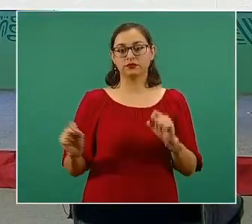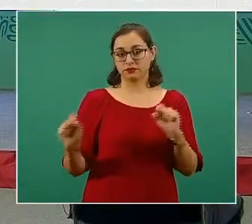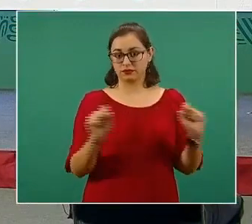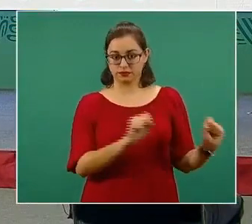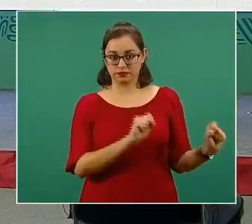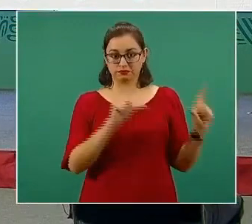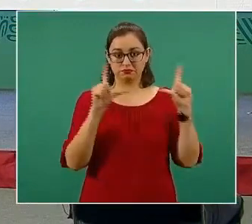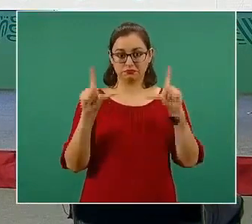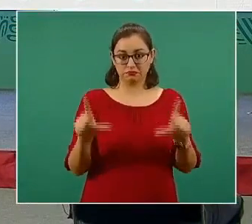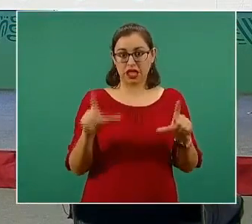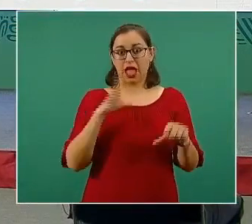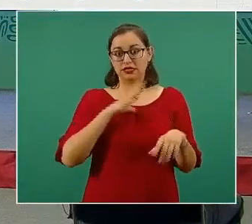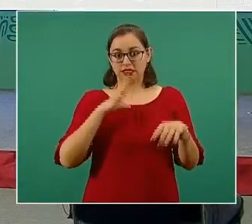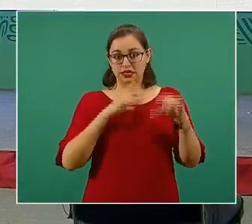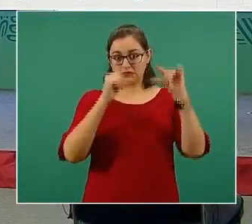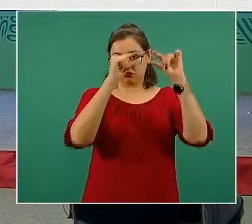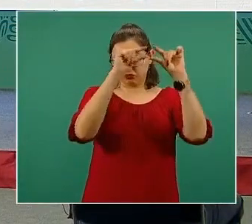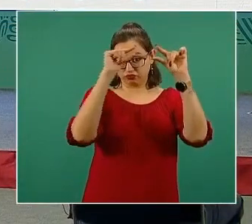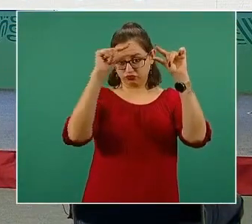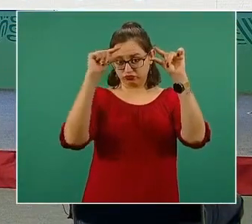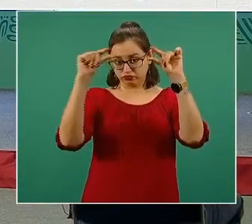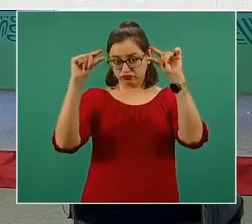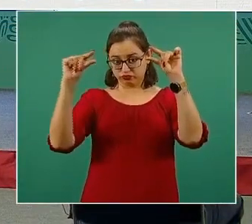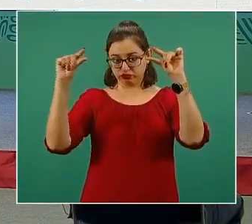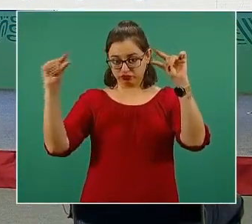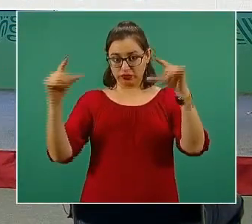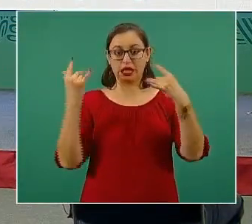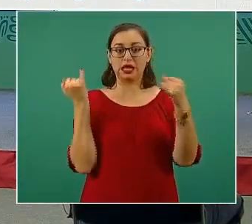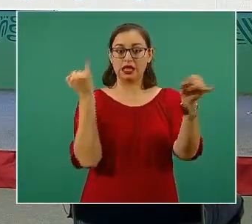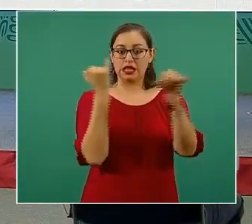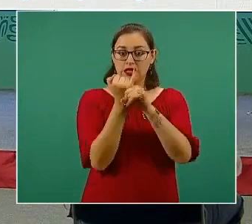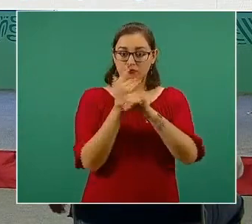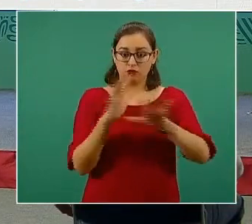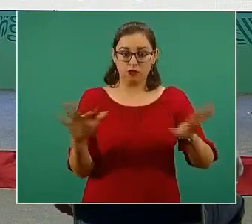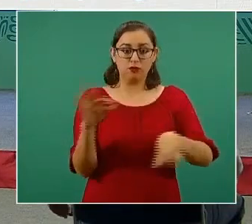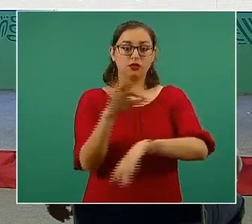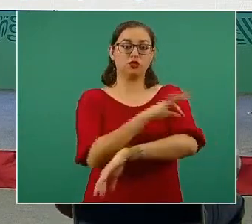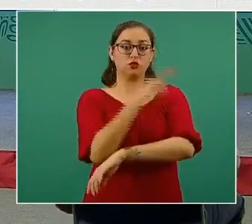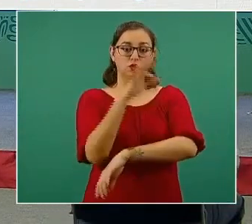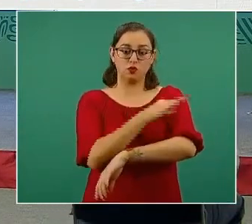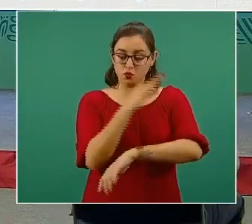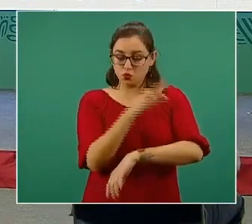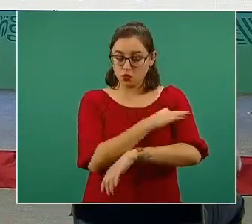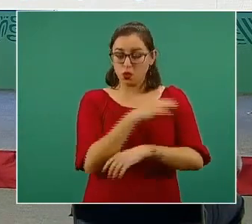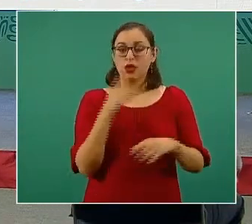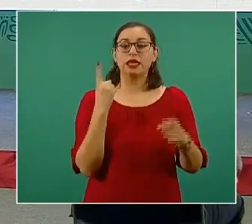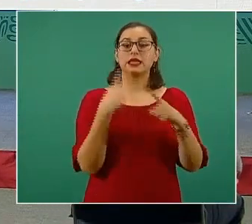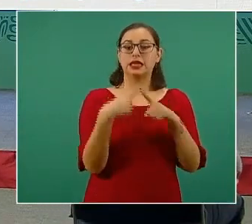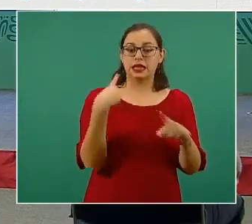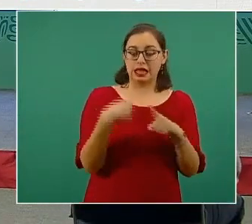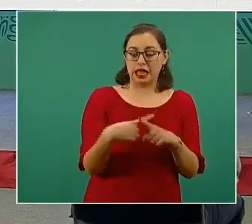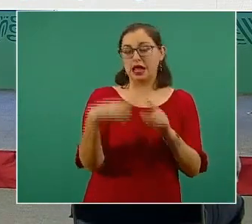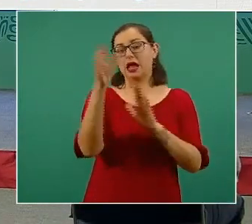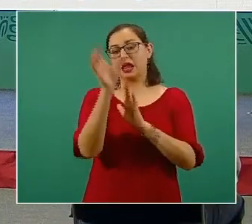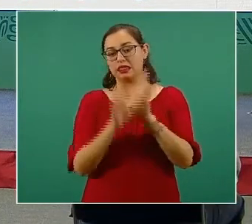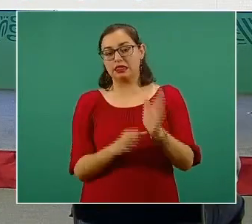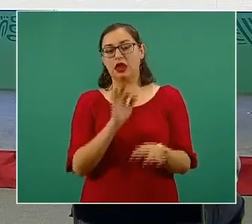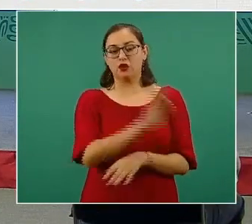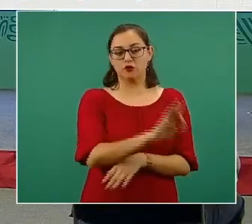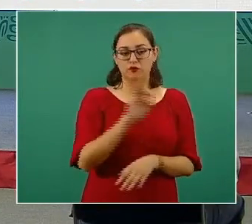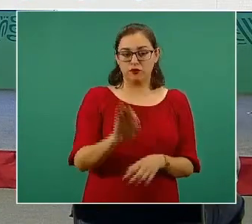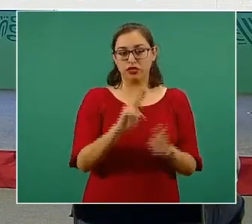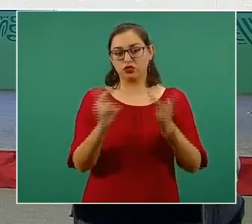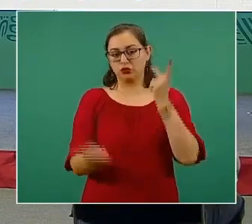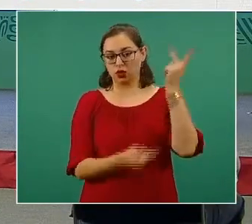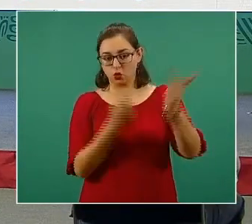las diferentes pestañas, el inicio como tal, información de la vacuna, priorización de personas a vacunar, el calendario, las preguntas frecuentes,